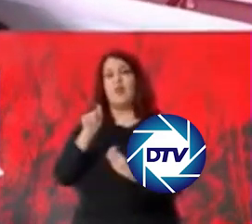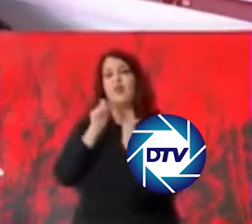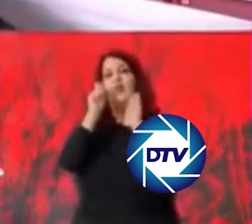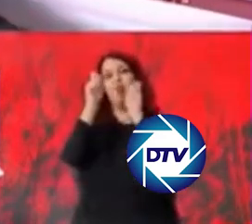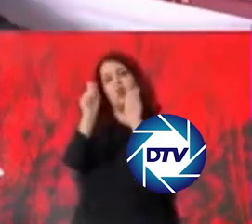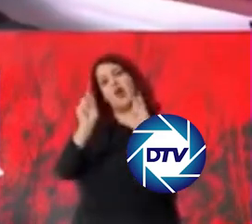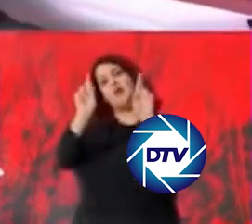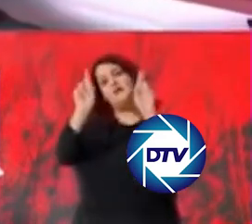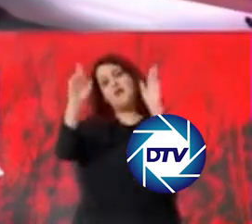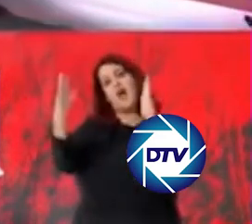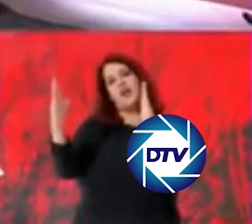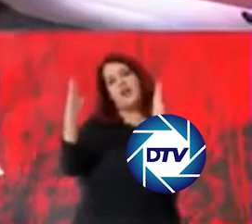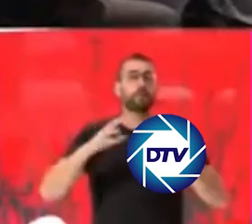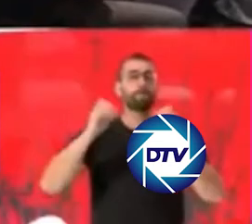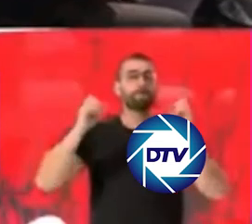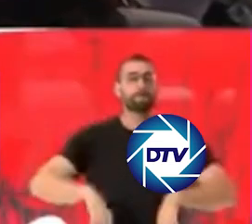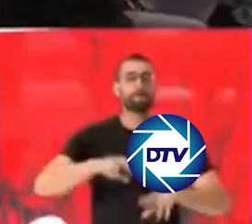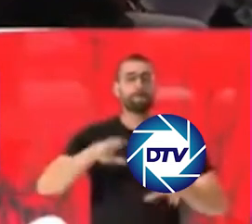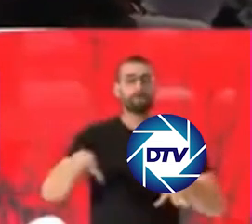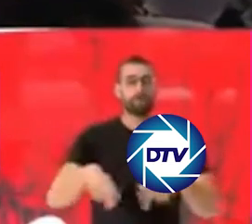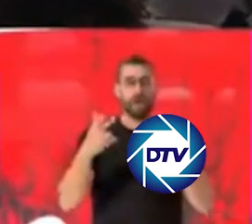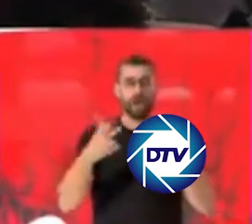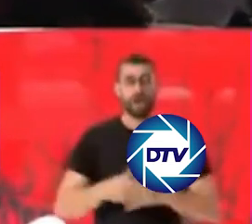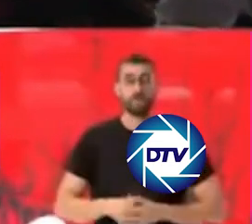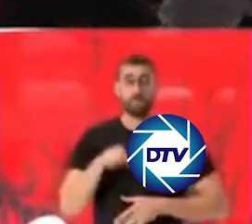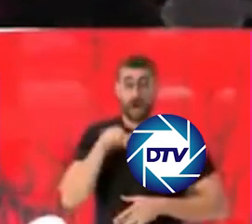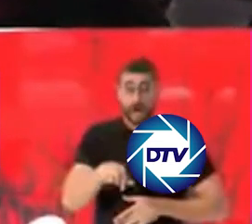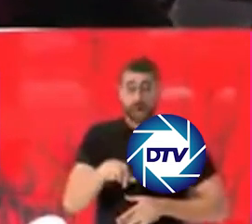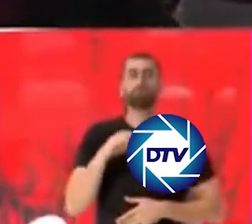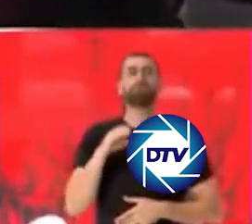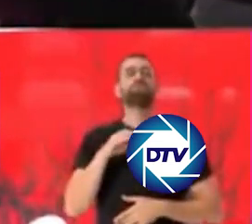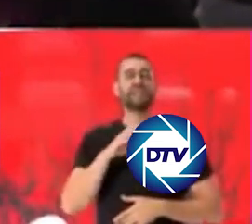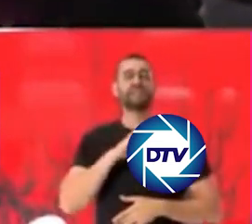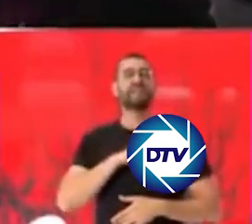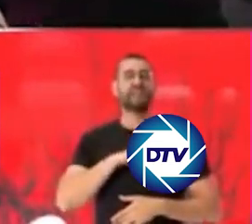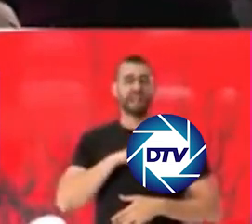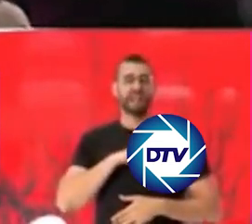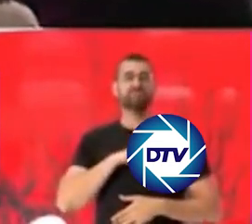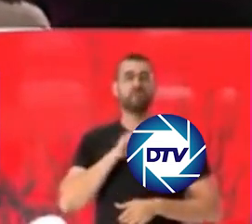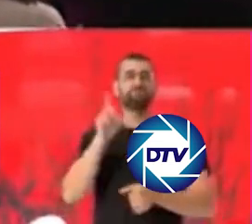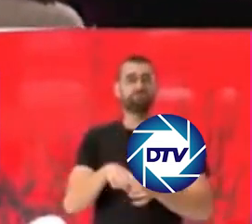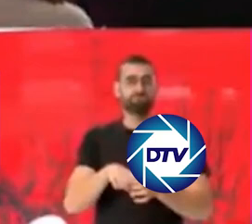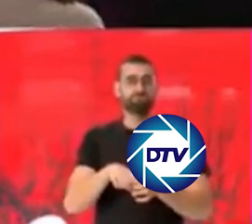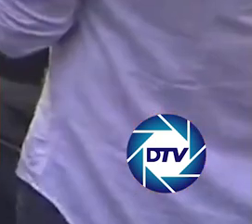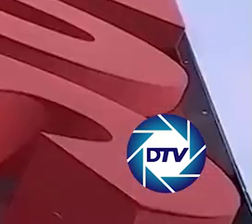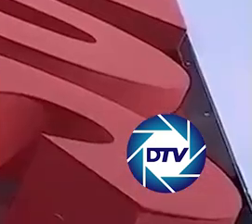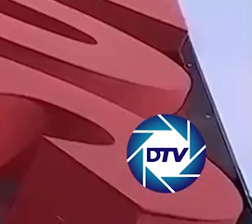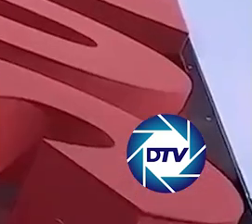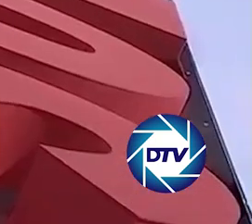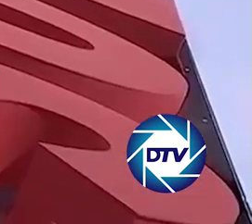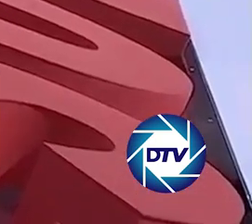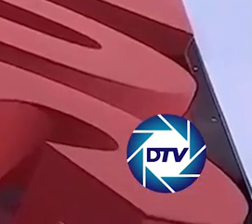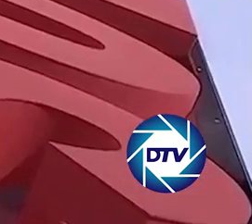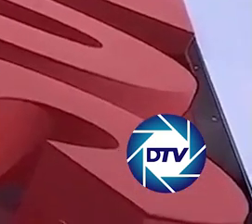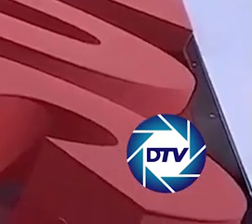habló de que se había producido fuera un ritual masonico. Yo creo que directamente es la masonería la que controla no solo el Partido